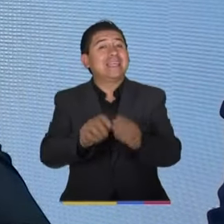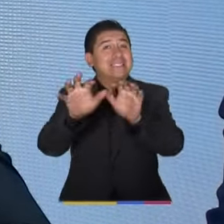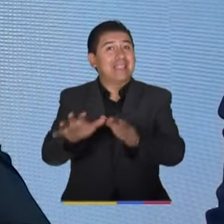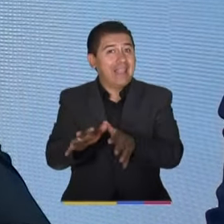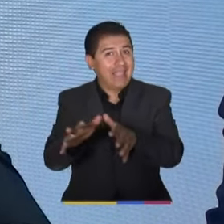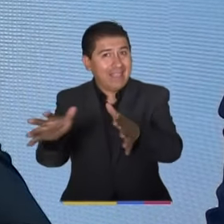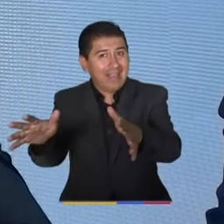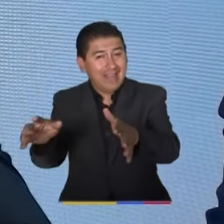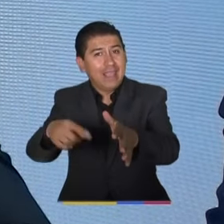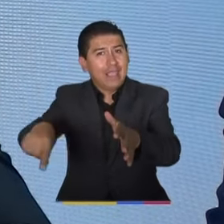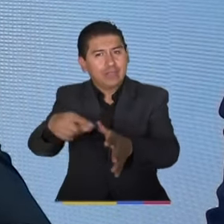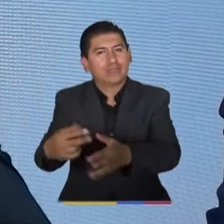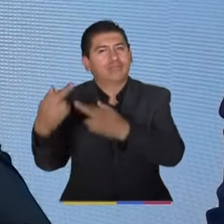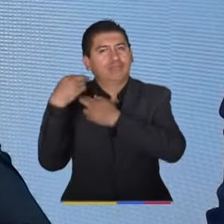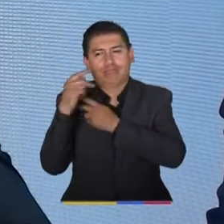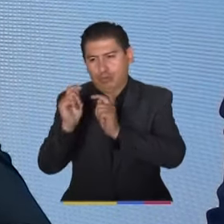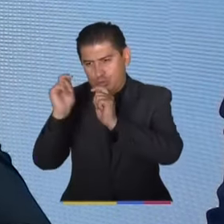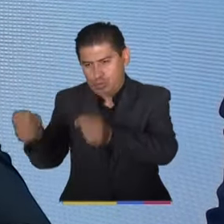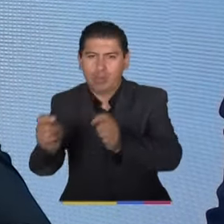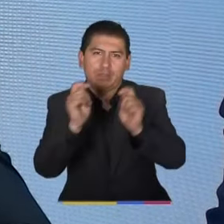General Iberoamericana.